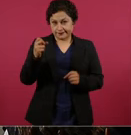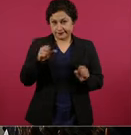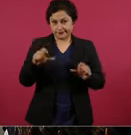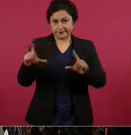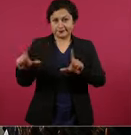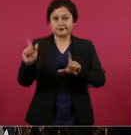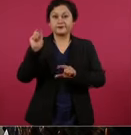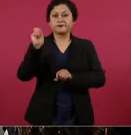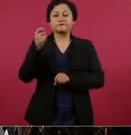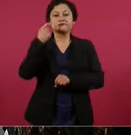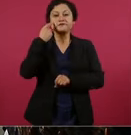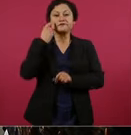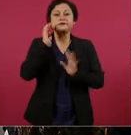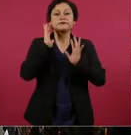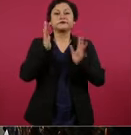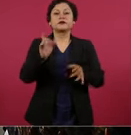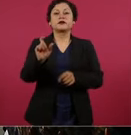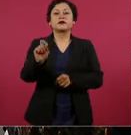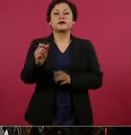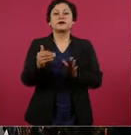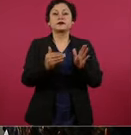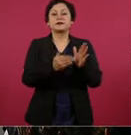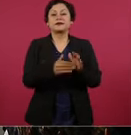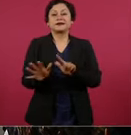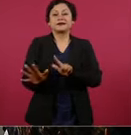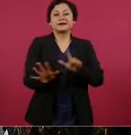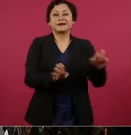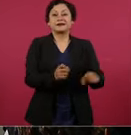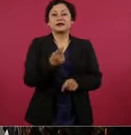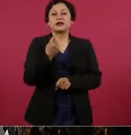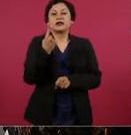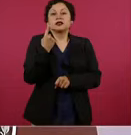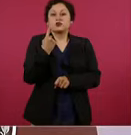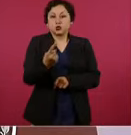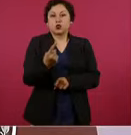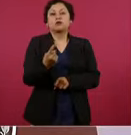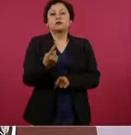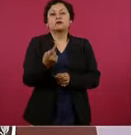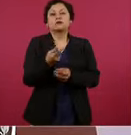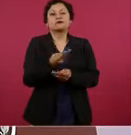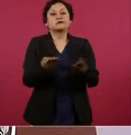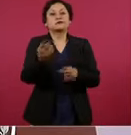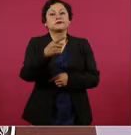realizado 20.701 operaciones por un total de